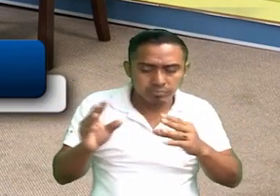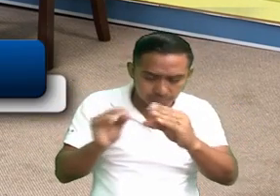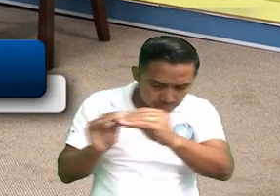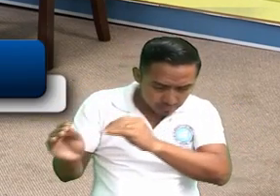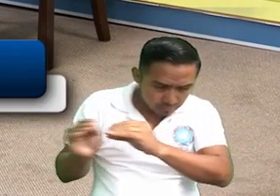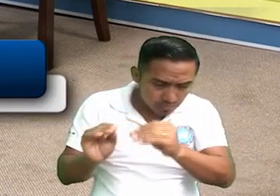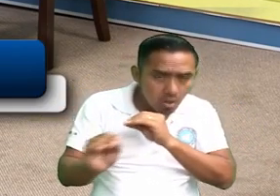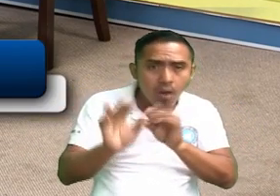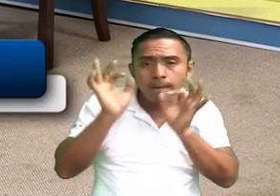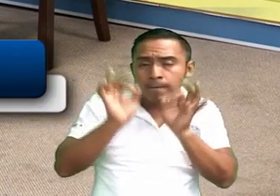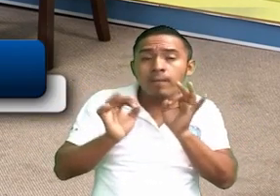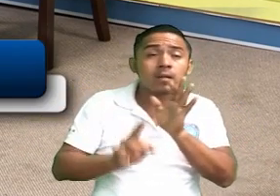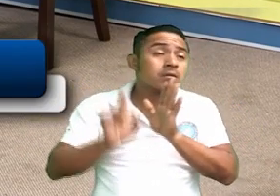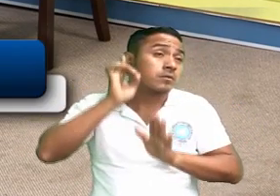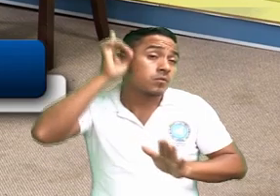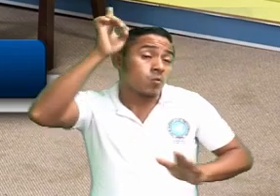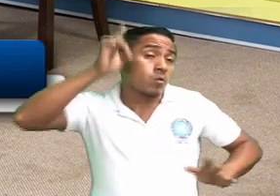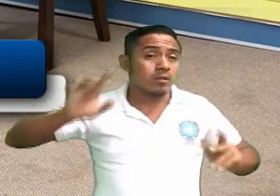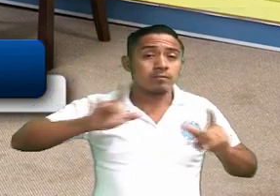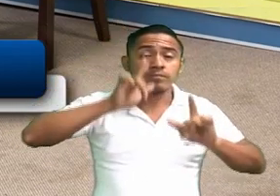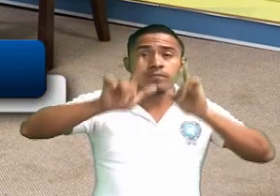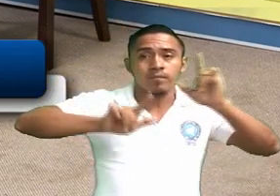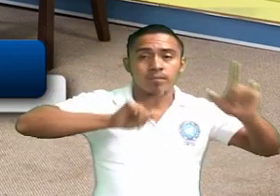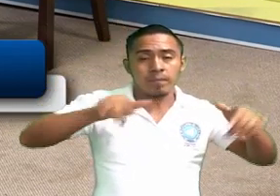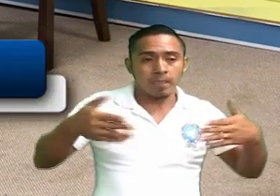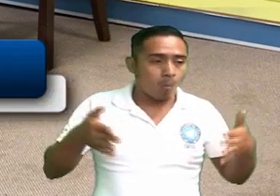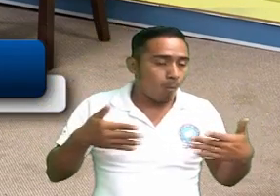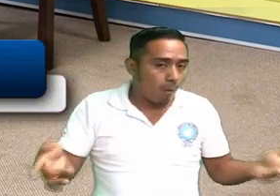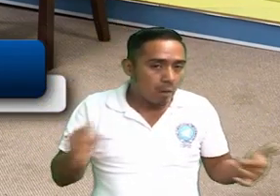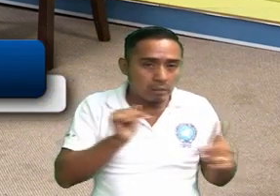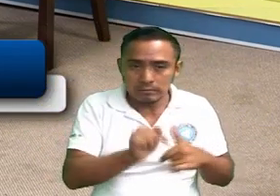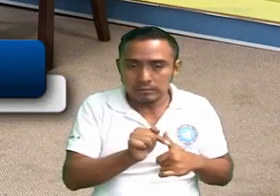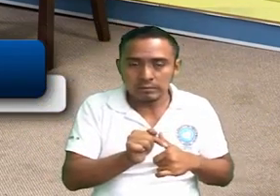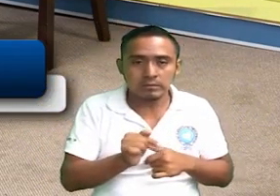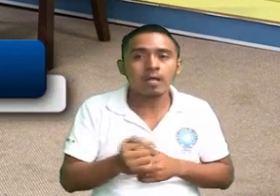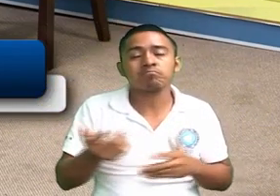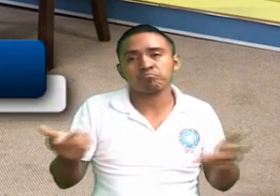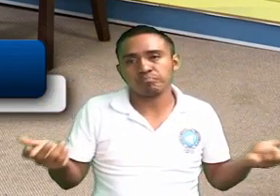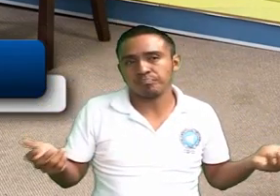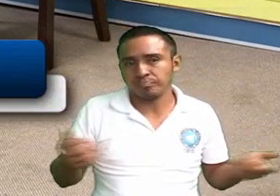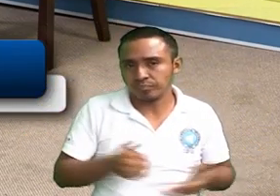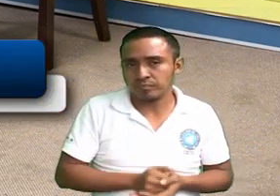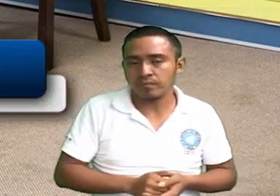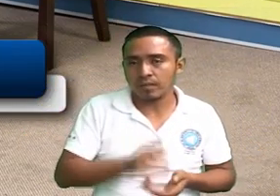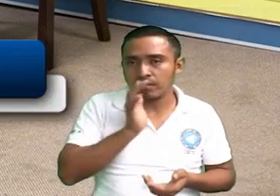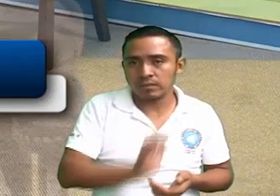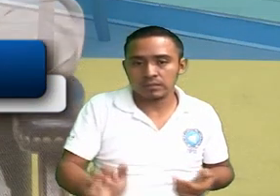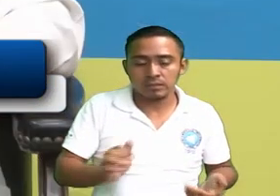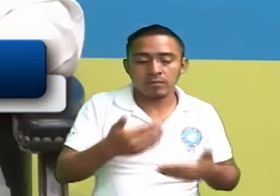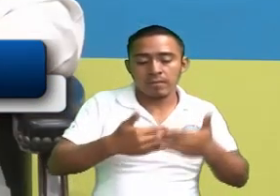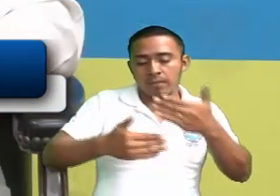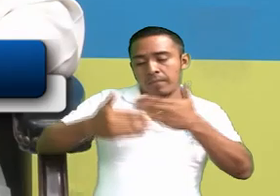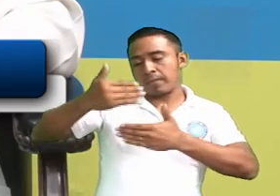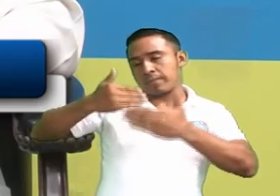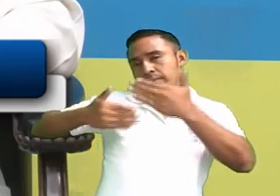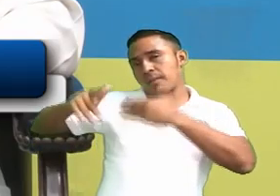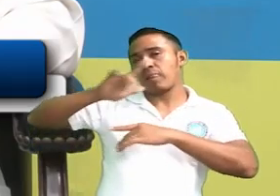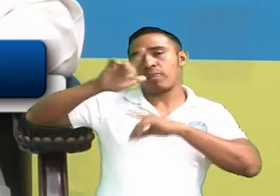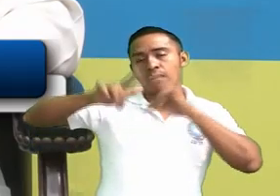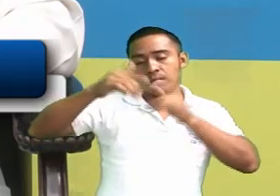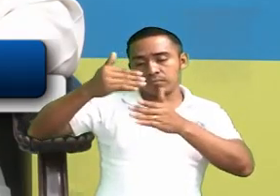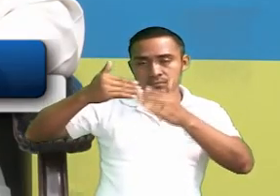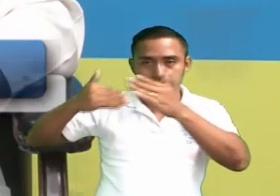un CDI para que el niño se relacione con los niños de su edad y empezar a intercambiar palabras,